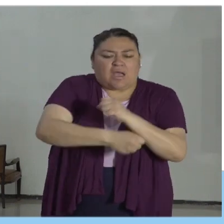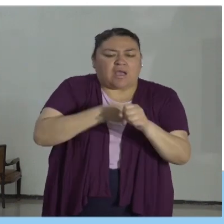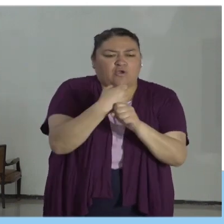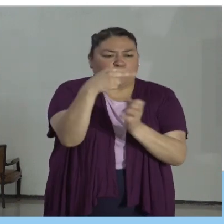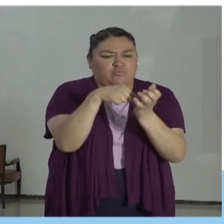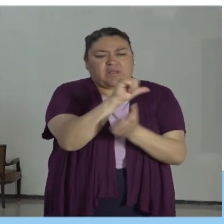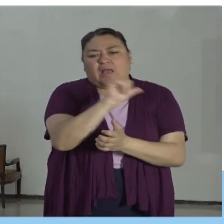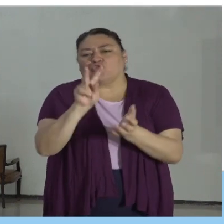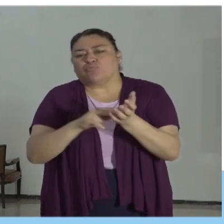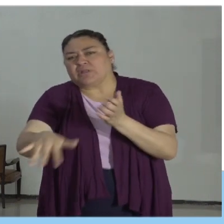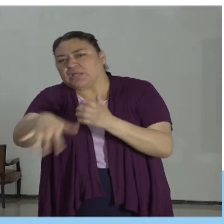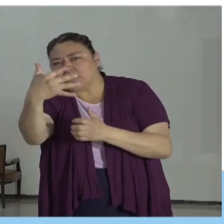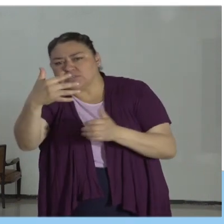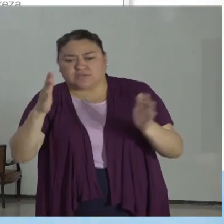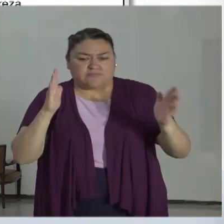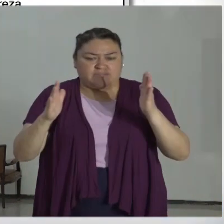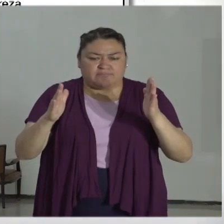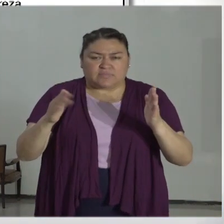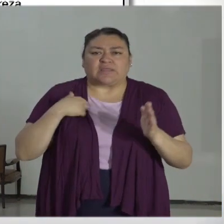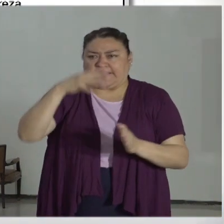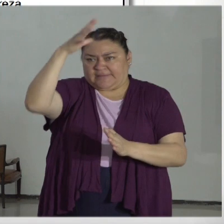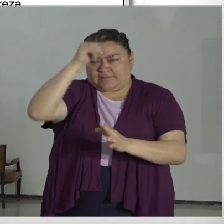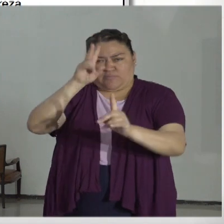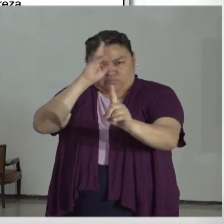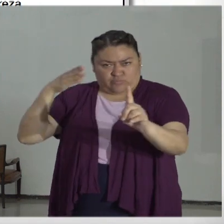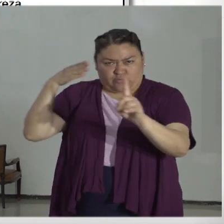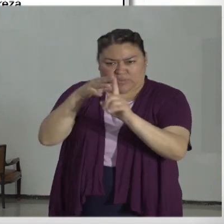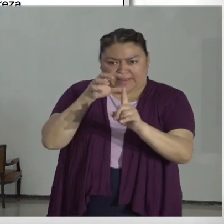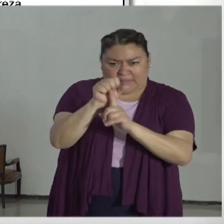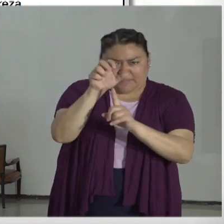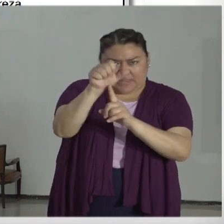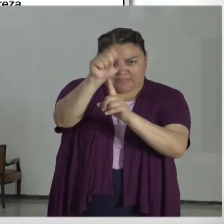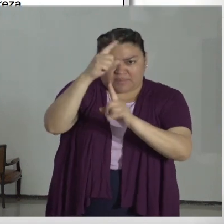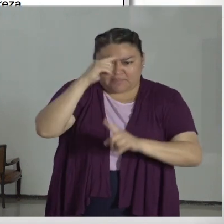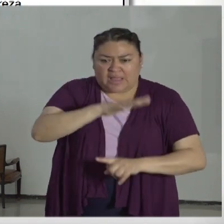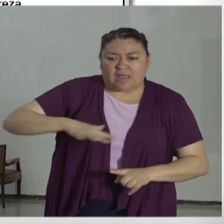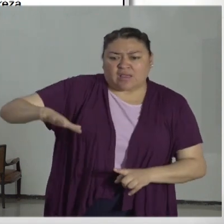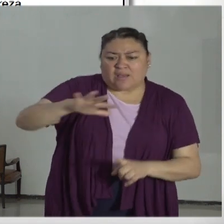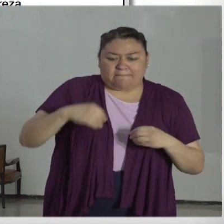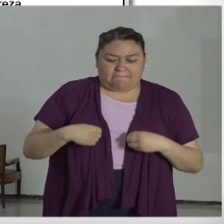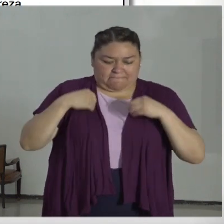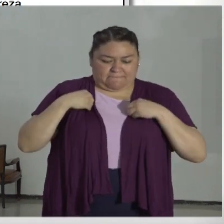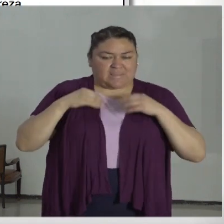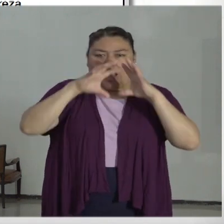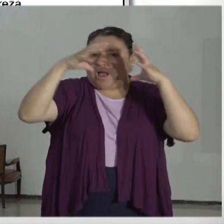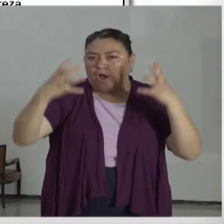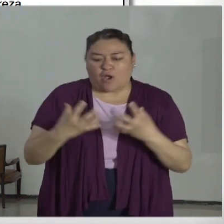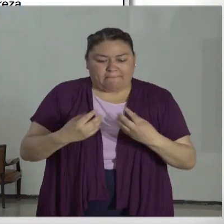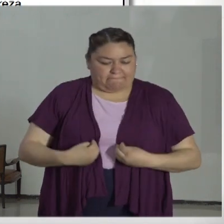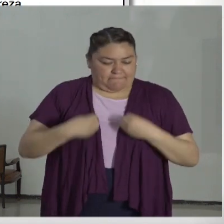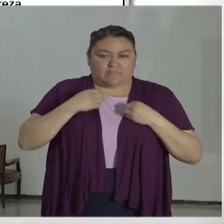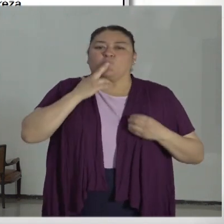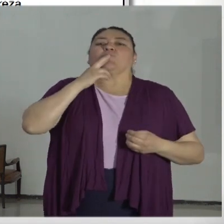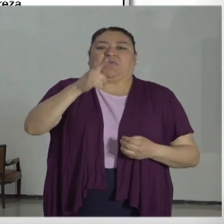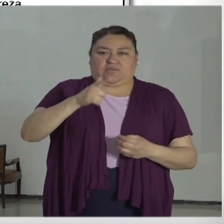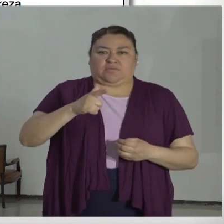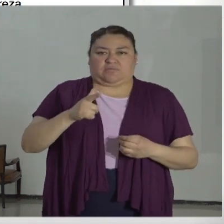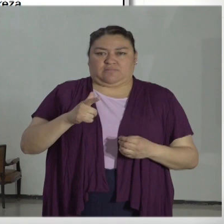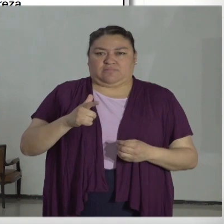soy notario público, pero doy fe de los hechos, ¿sí? Y segundo, también